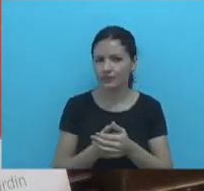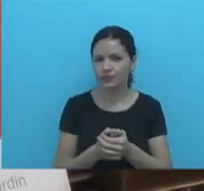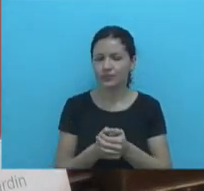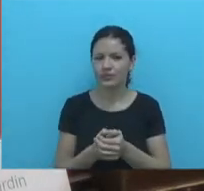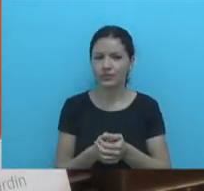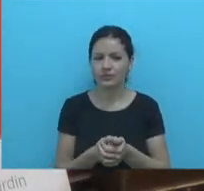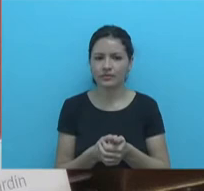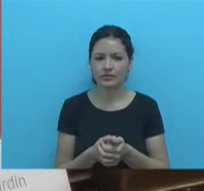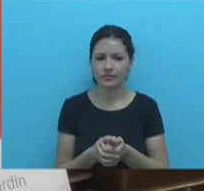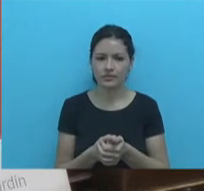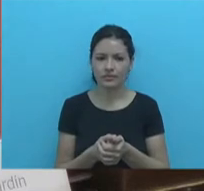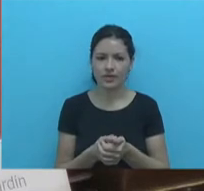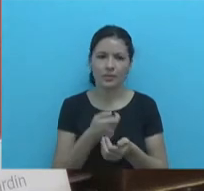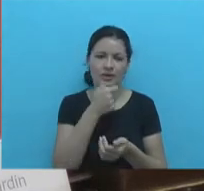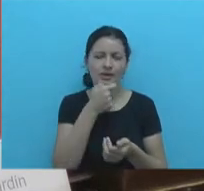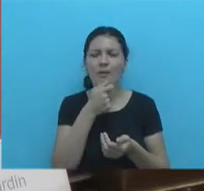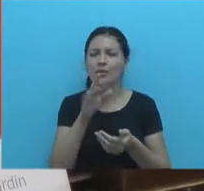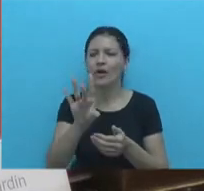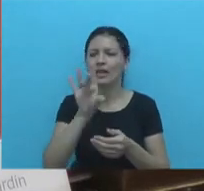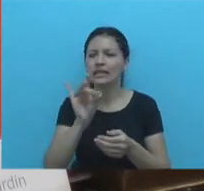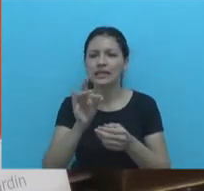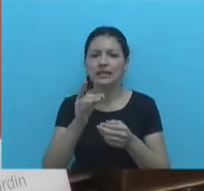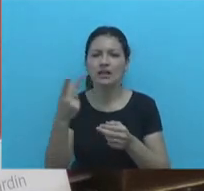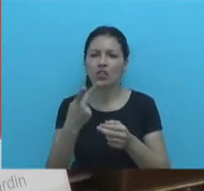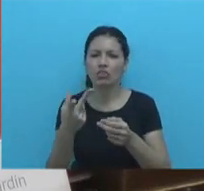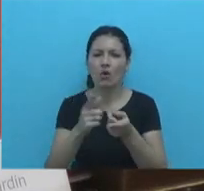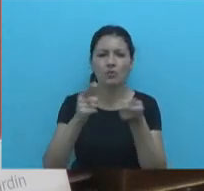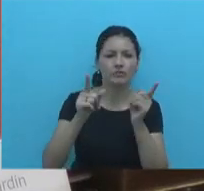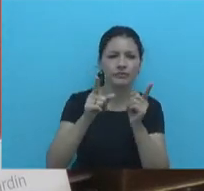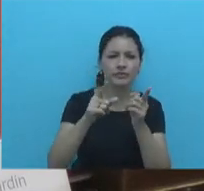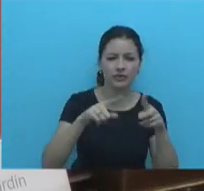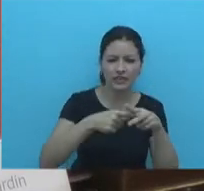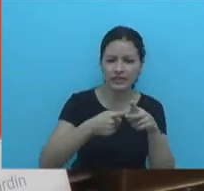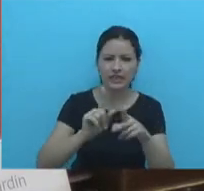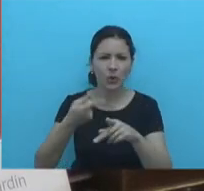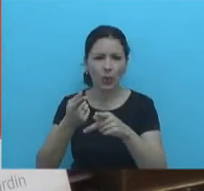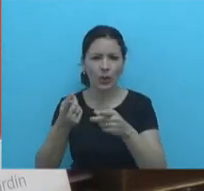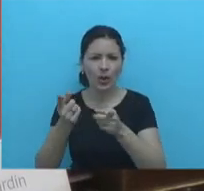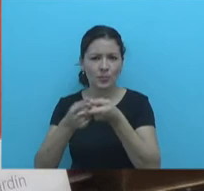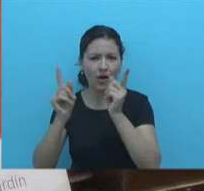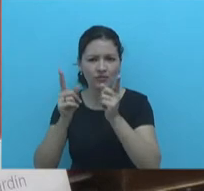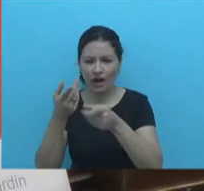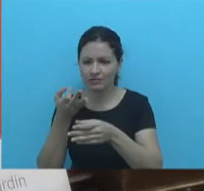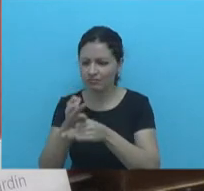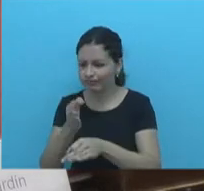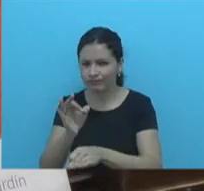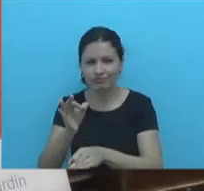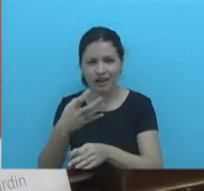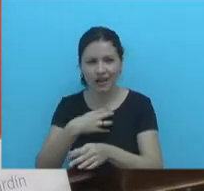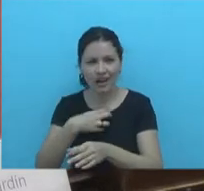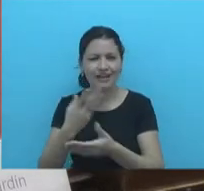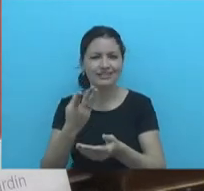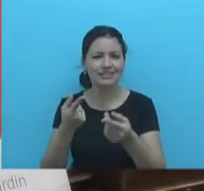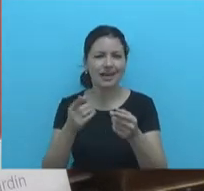complejo elegir un establecimiento que abarque a las escuelas, al porcentaje de alumnos que va a ir, y si es extracurricular también